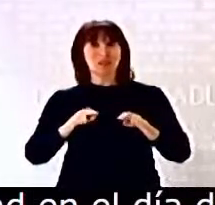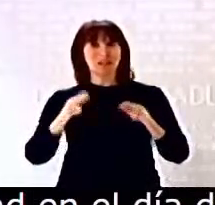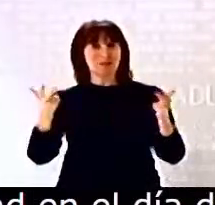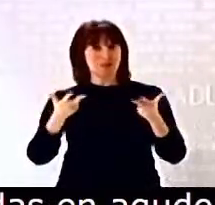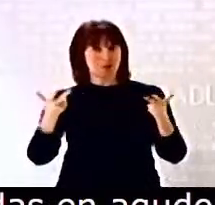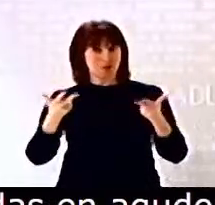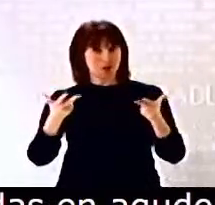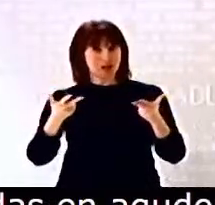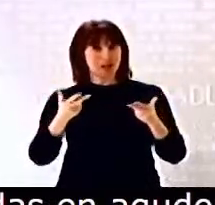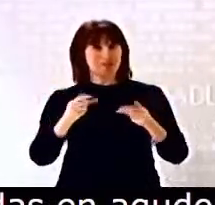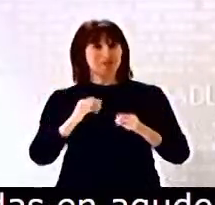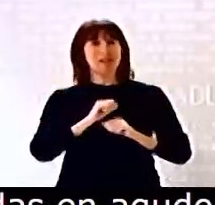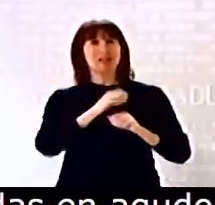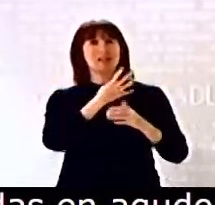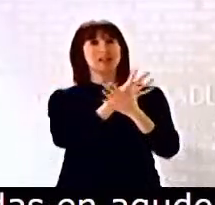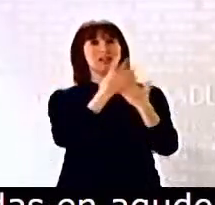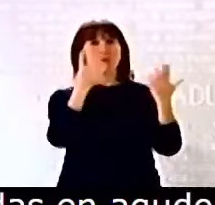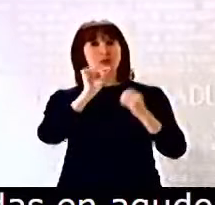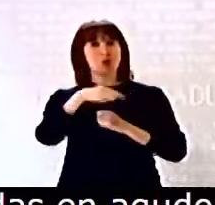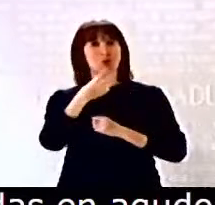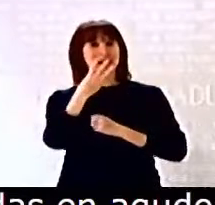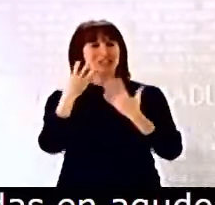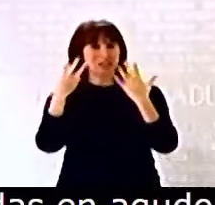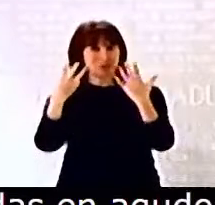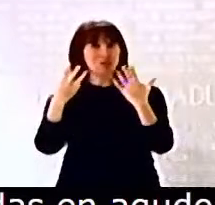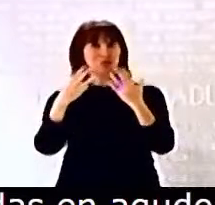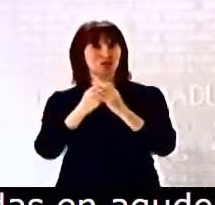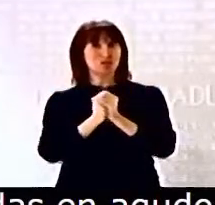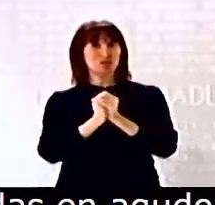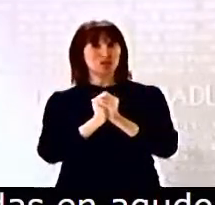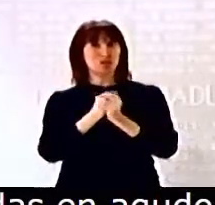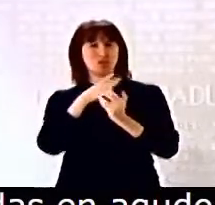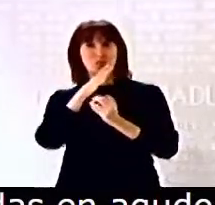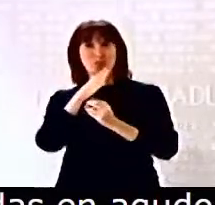de 19,38 frente al